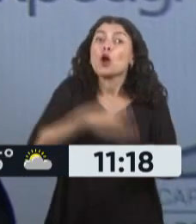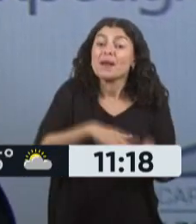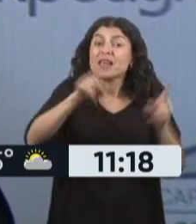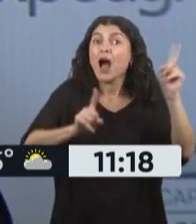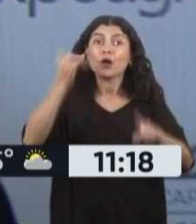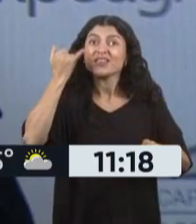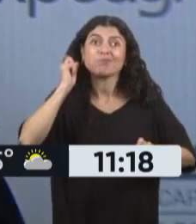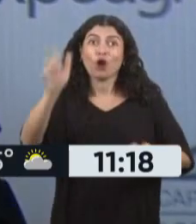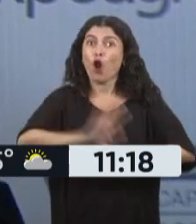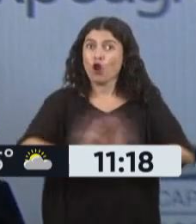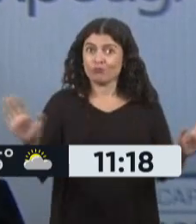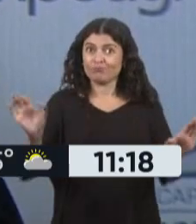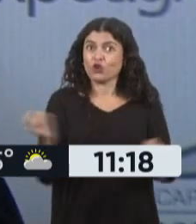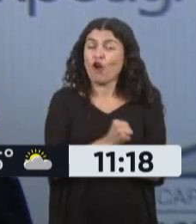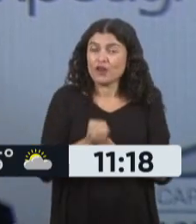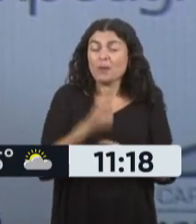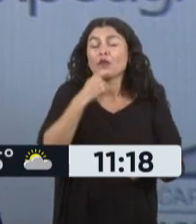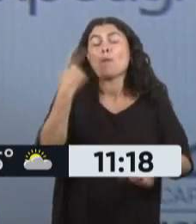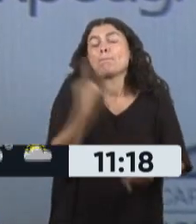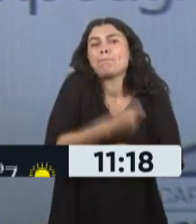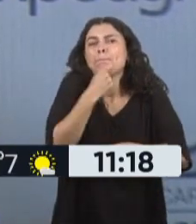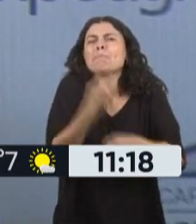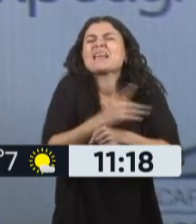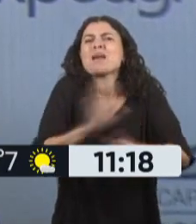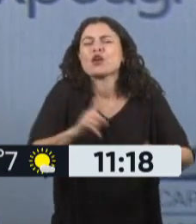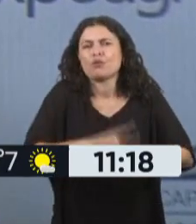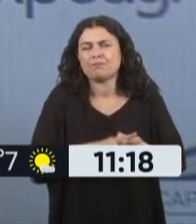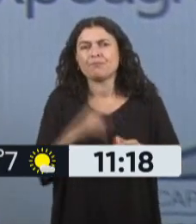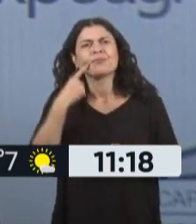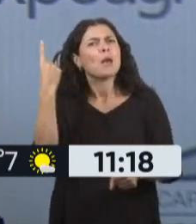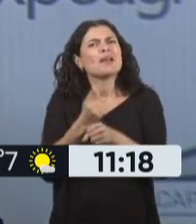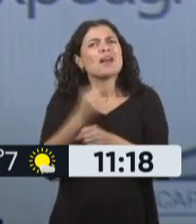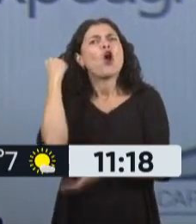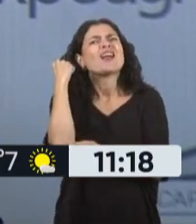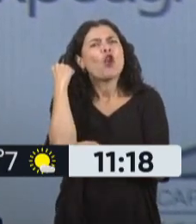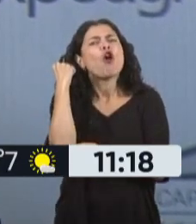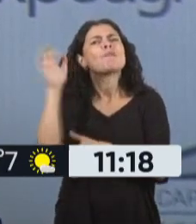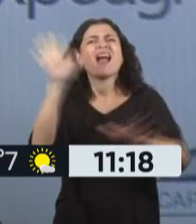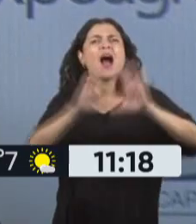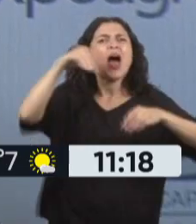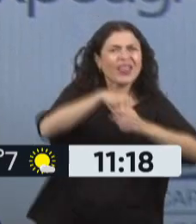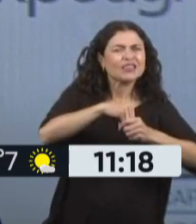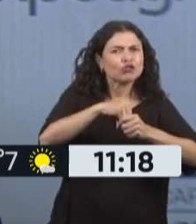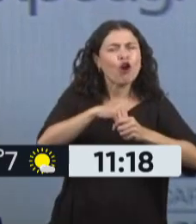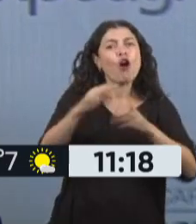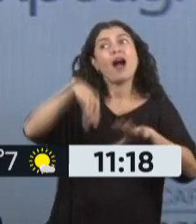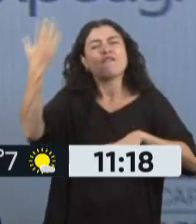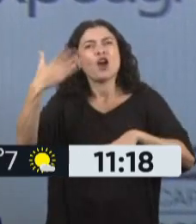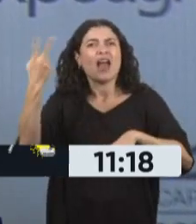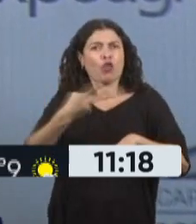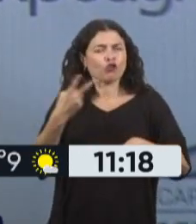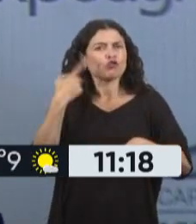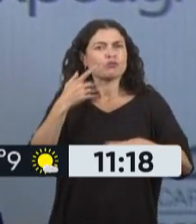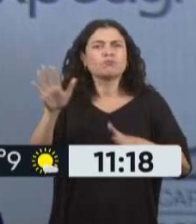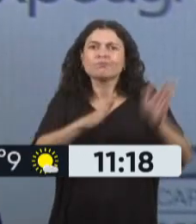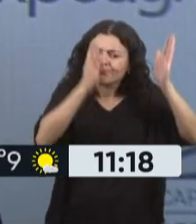contundente. Y, por ejemplo, el primer objetivo siempre estuvo claro y fue ordenar la macroeconomía para que todos los argentinos pudieran empezar a gozar